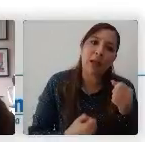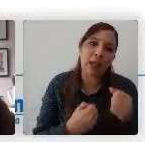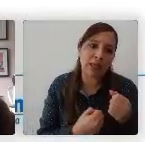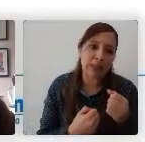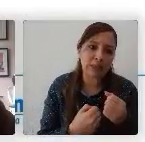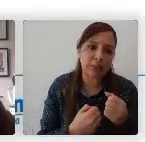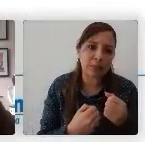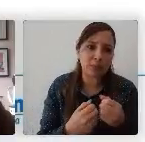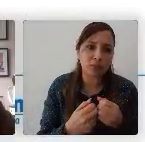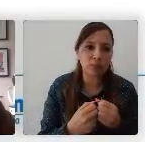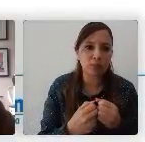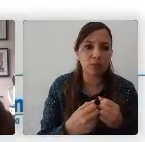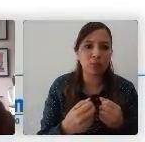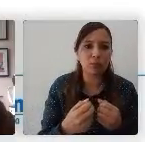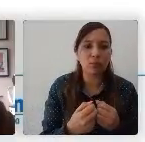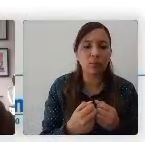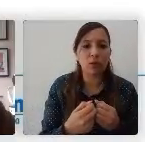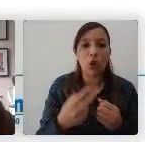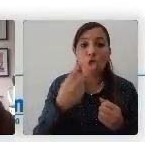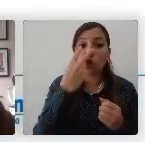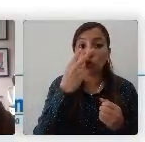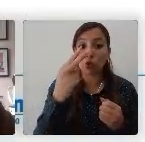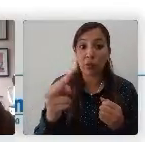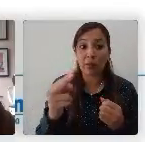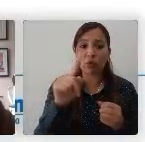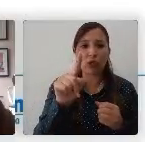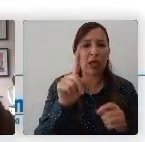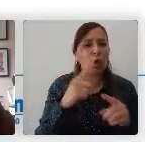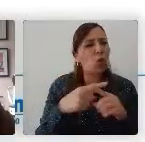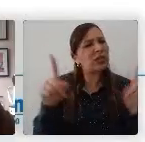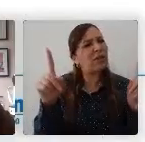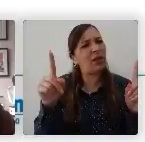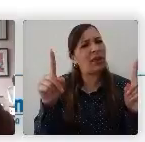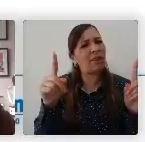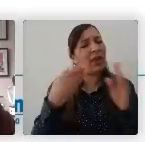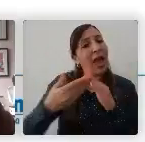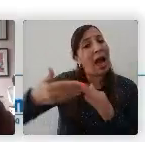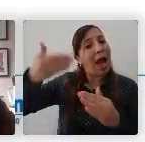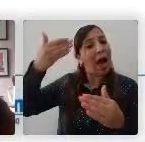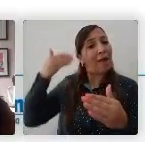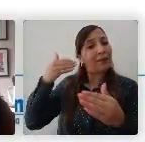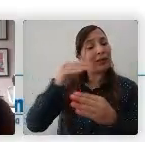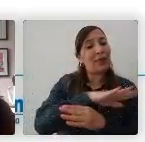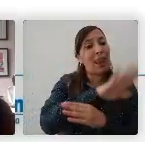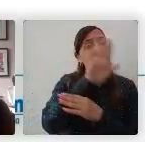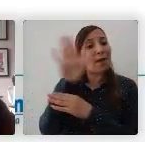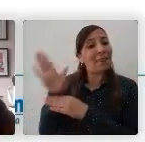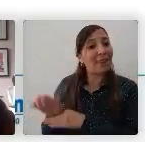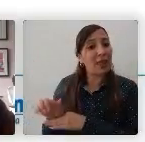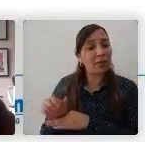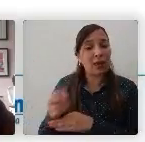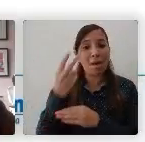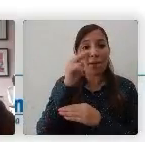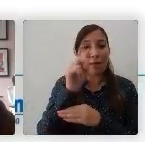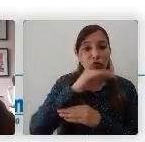y hemos visto que esto no es algo nuevo no es ajeno a lo que se veía antes de la pandemia en este gráfico vamos